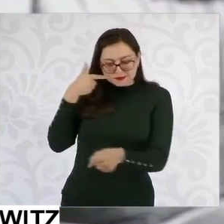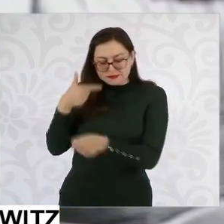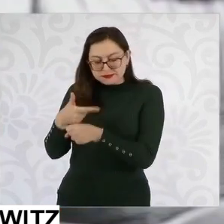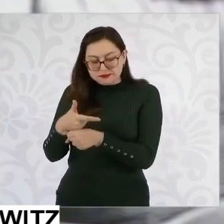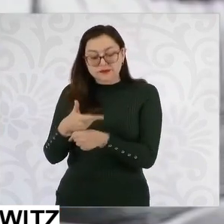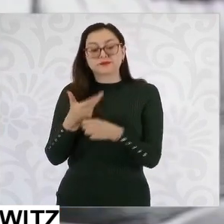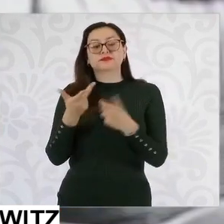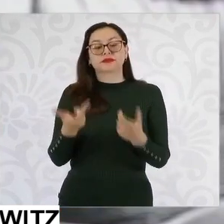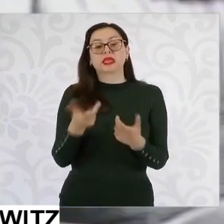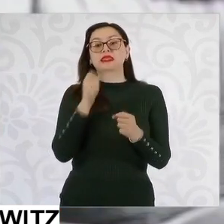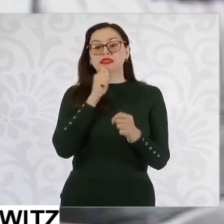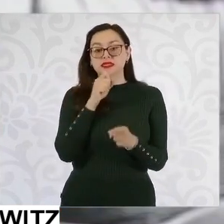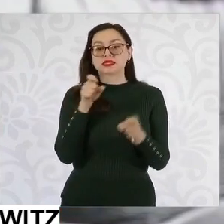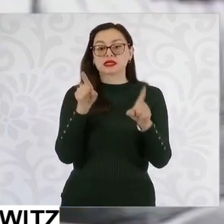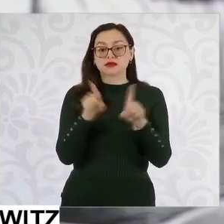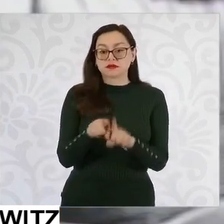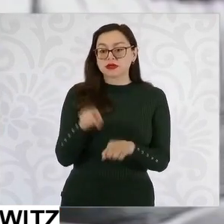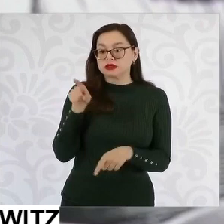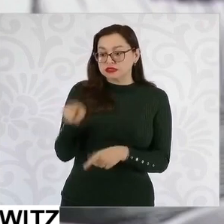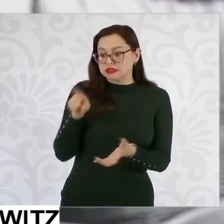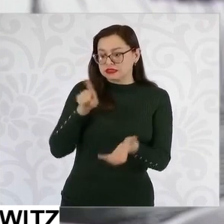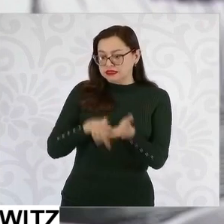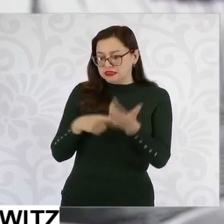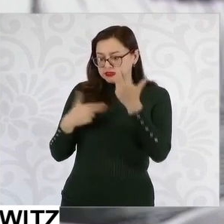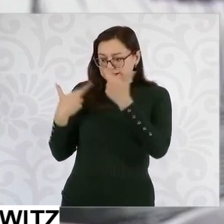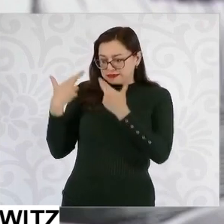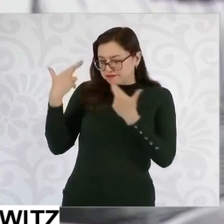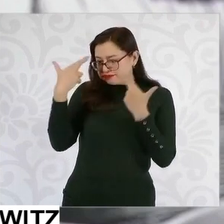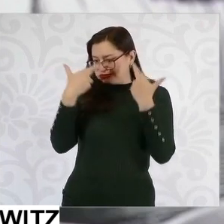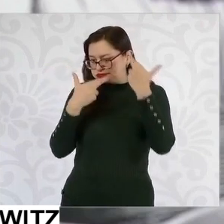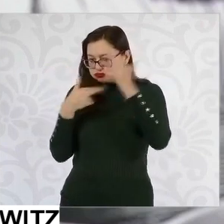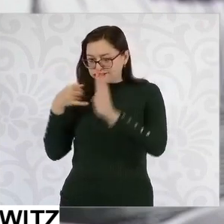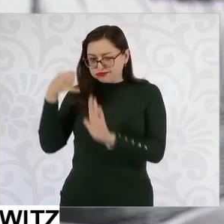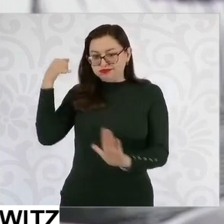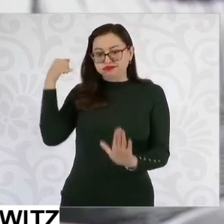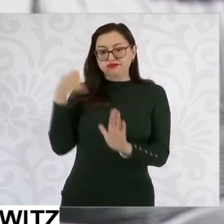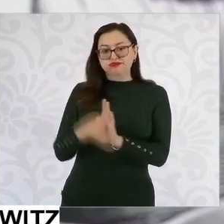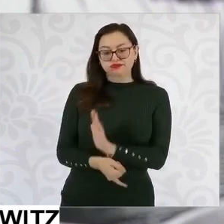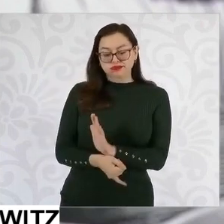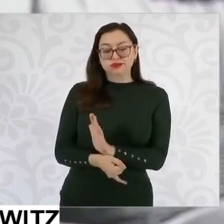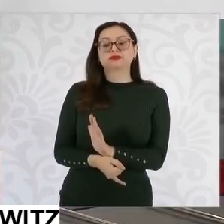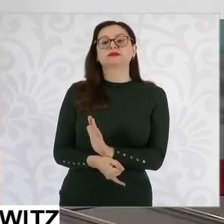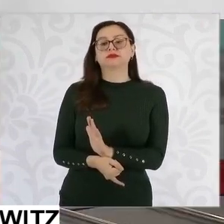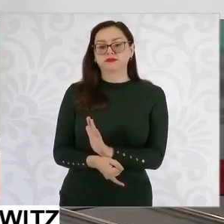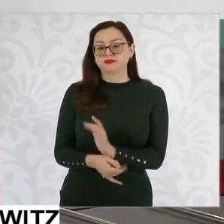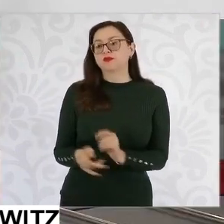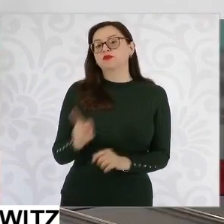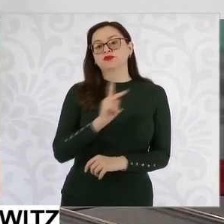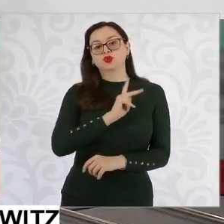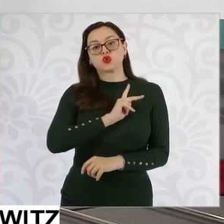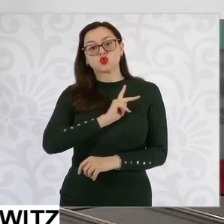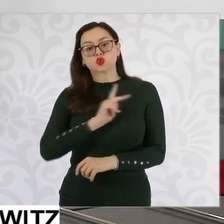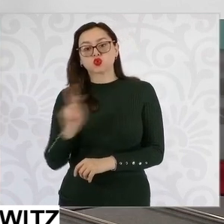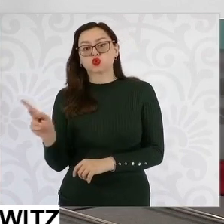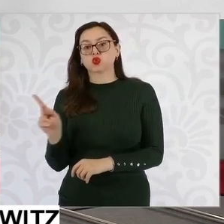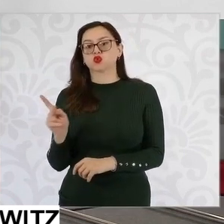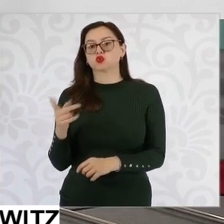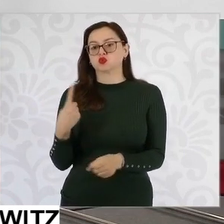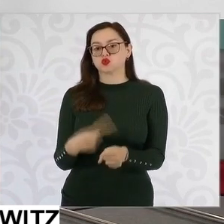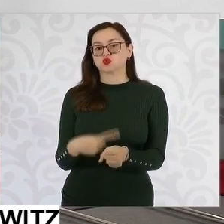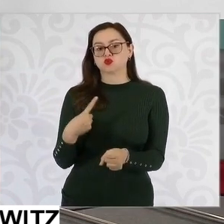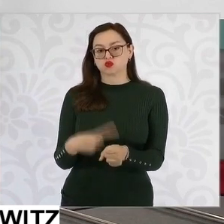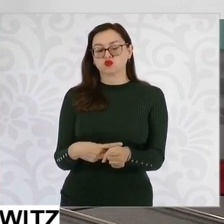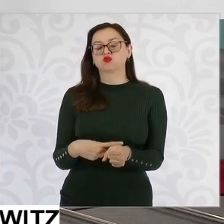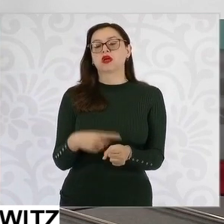un fenotipo de ellos que permitió concluir que todos eran de un fenotipo conocido